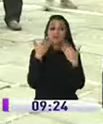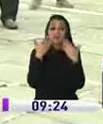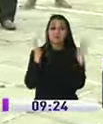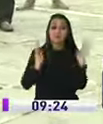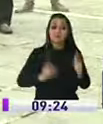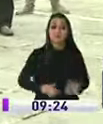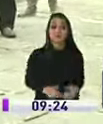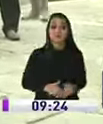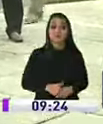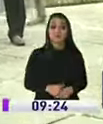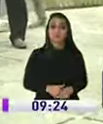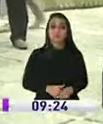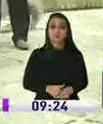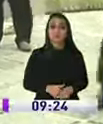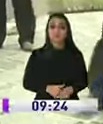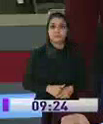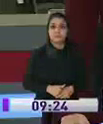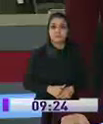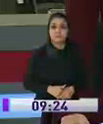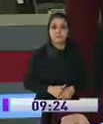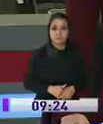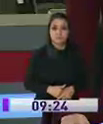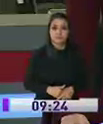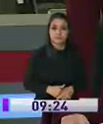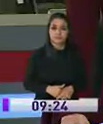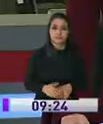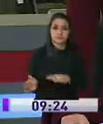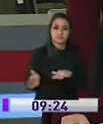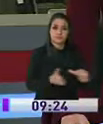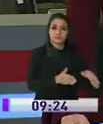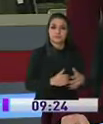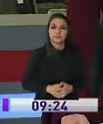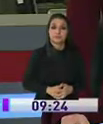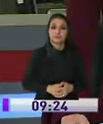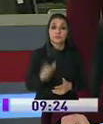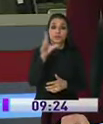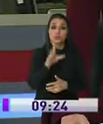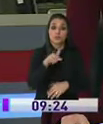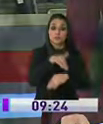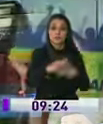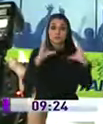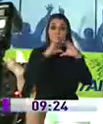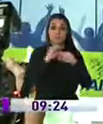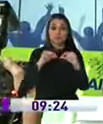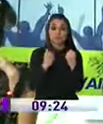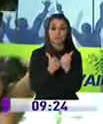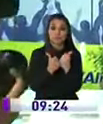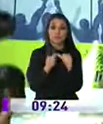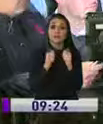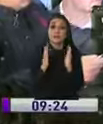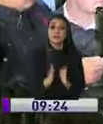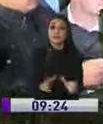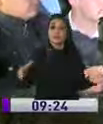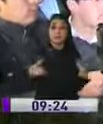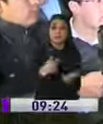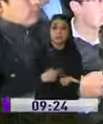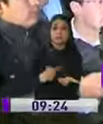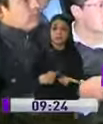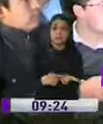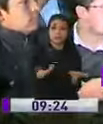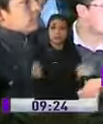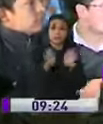En Quito informó Adriana Rojas. Y por otro lado, la tarde y noche de este lunes, un grupo de asambleístas del oficialismo mantuvieron una reunión